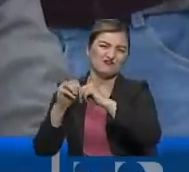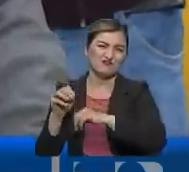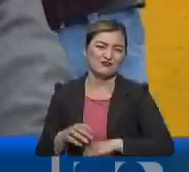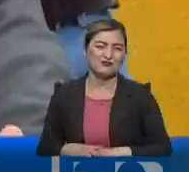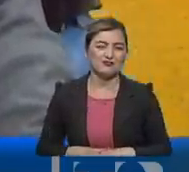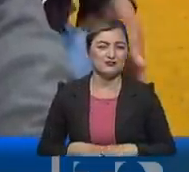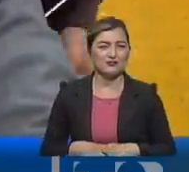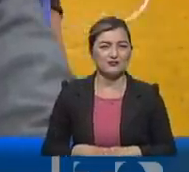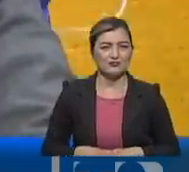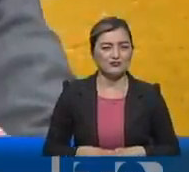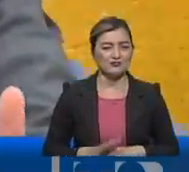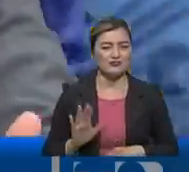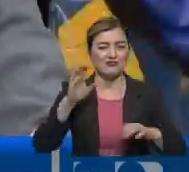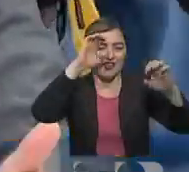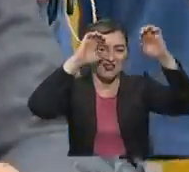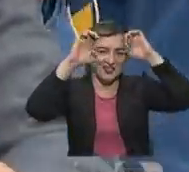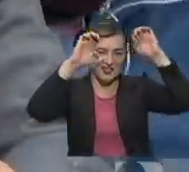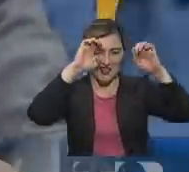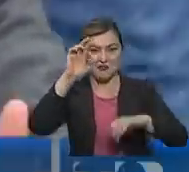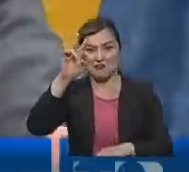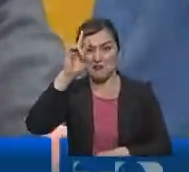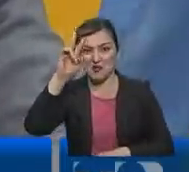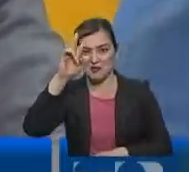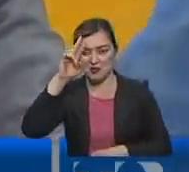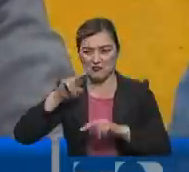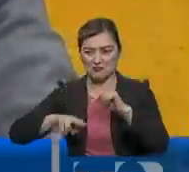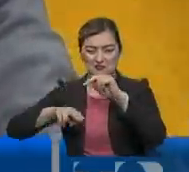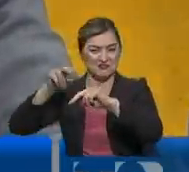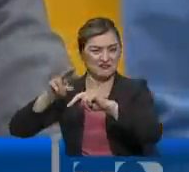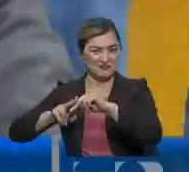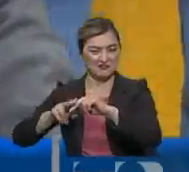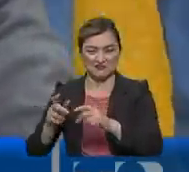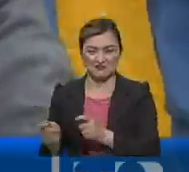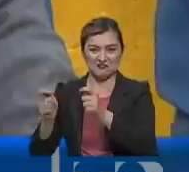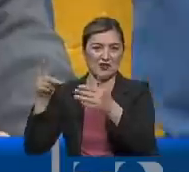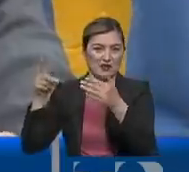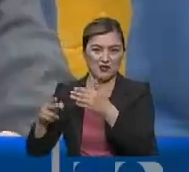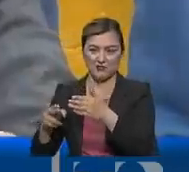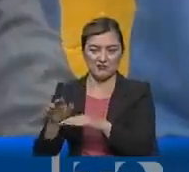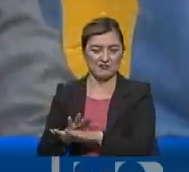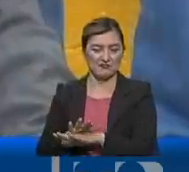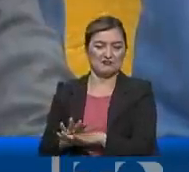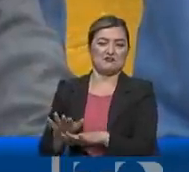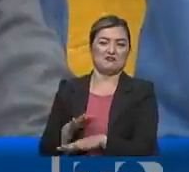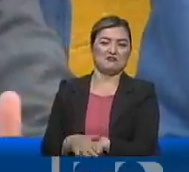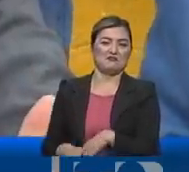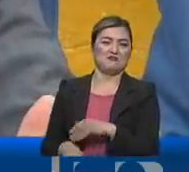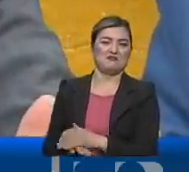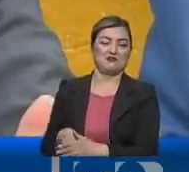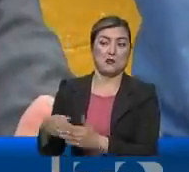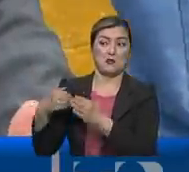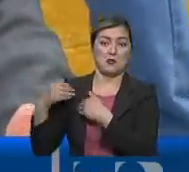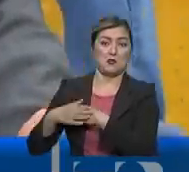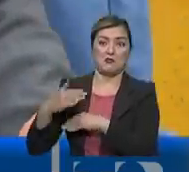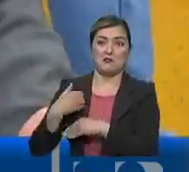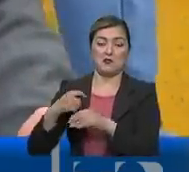una estrategia para que se entregue la obra, se deslinde Acciona de su responsabilidad, se venza la póliza, se vayan